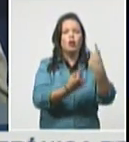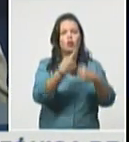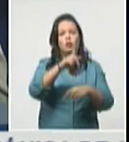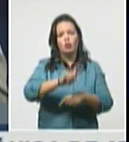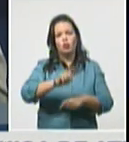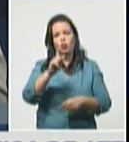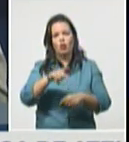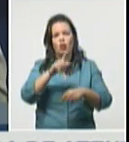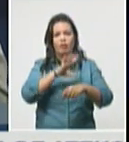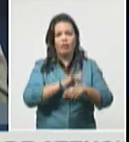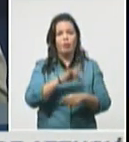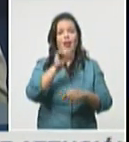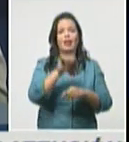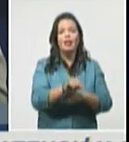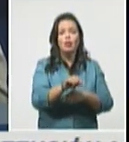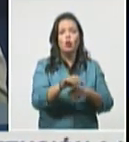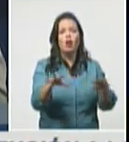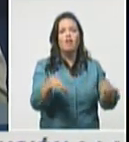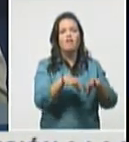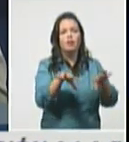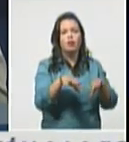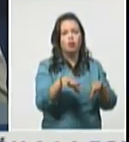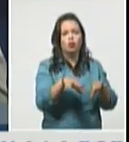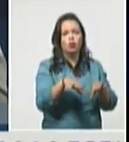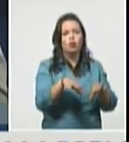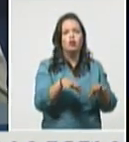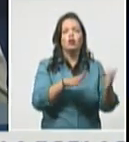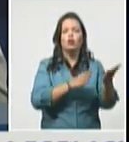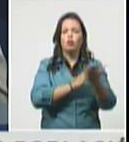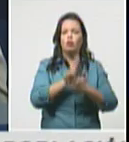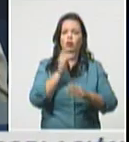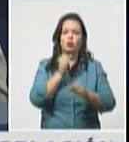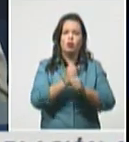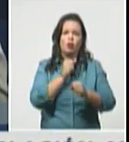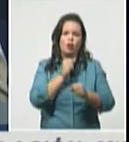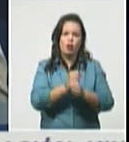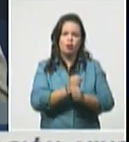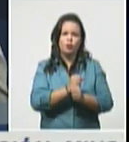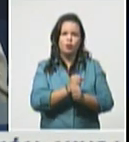un evento que, reitero, se viene trabajando y